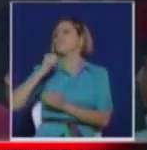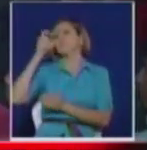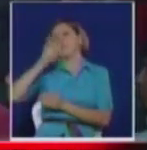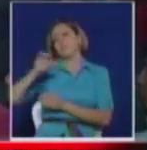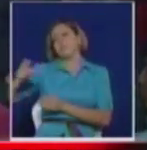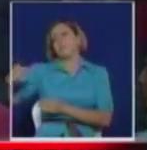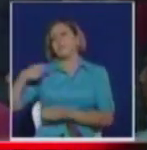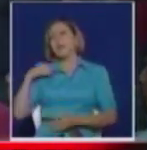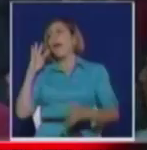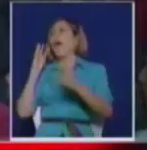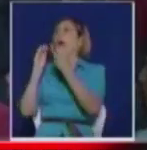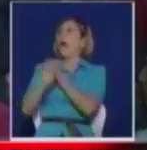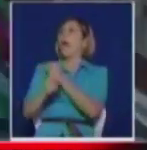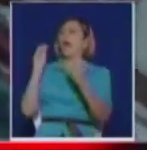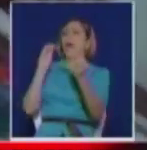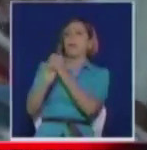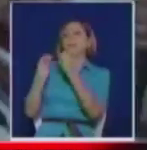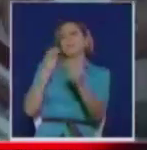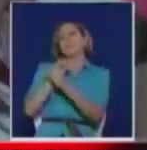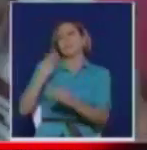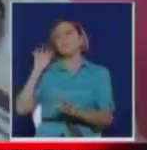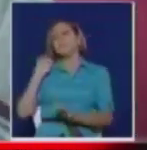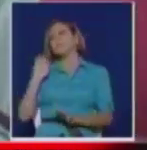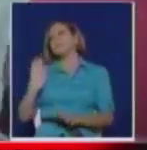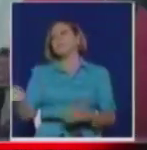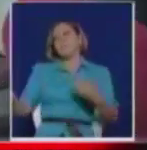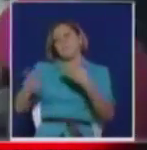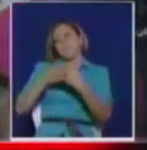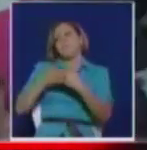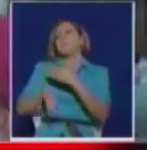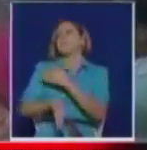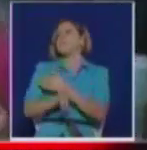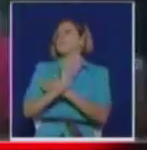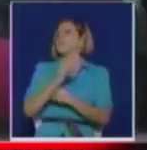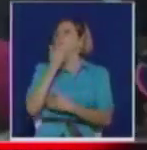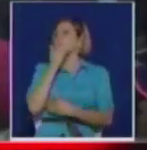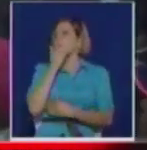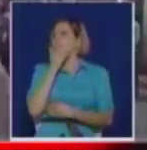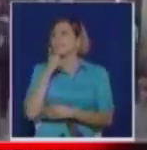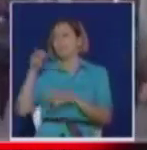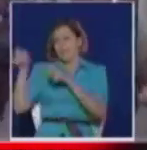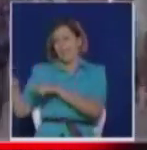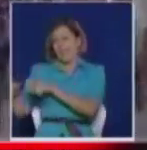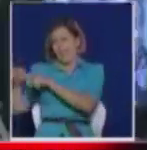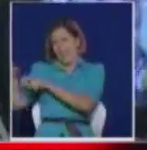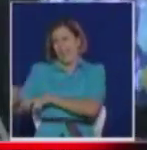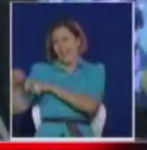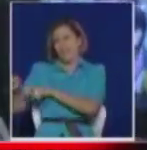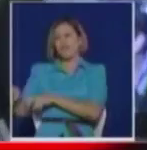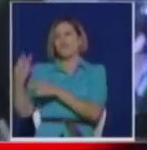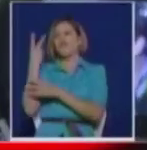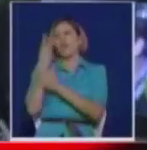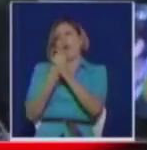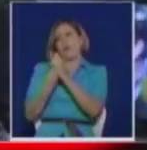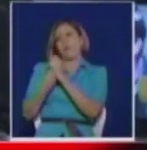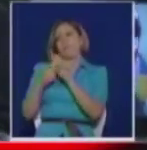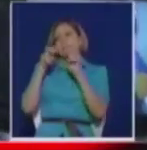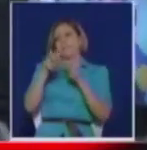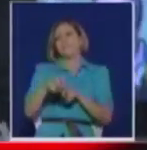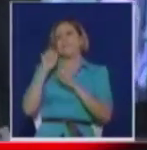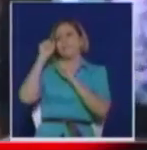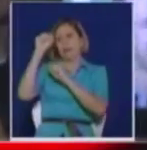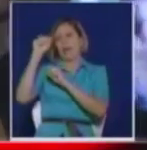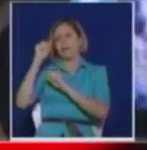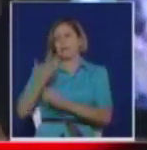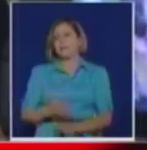pero al no llegar a un acuerdo con las autoridades, la zona permanecerá bloqueada paralelo al paro agrario que vive el país. Porque termina